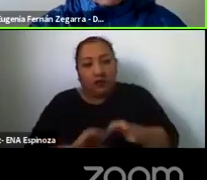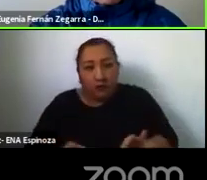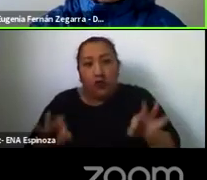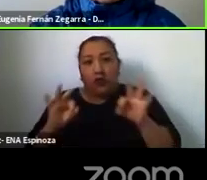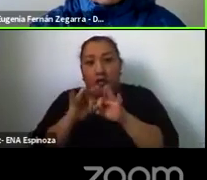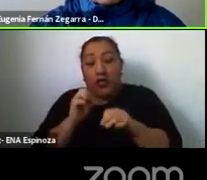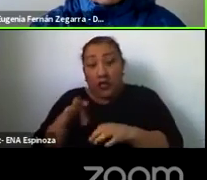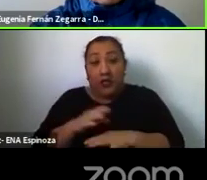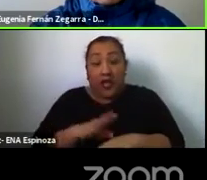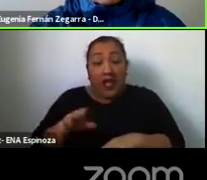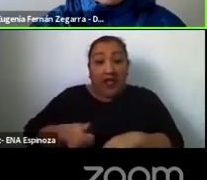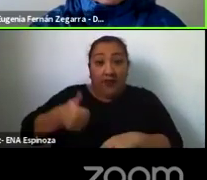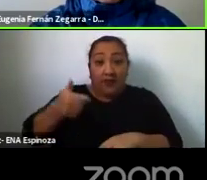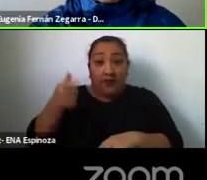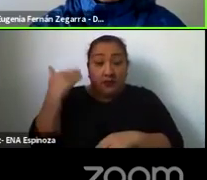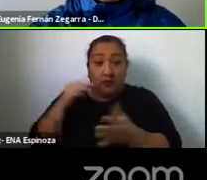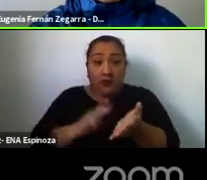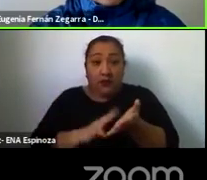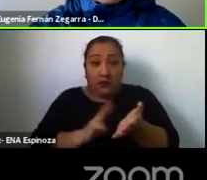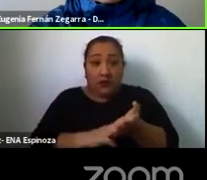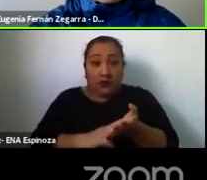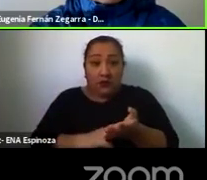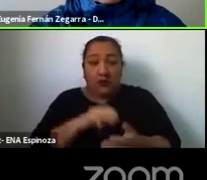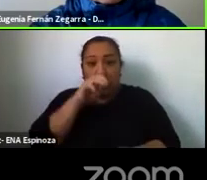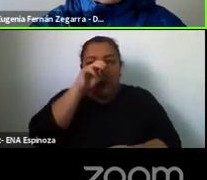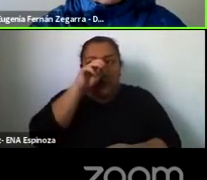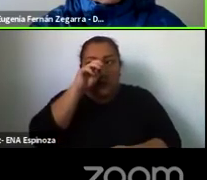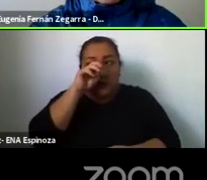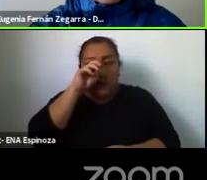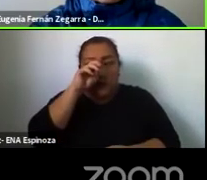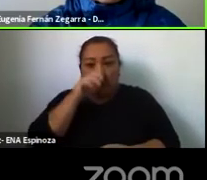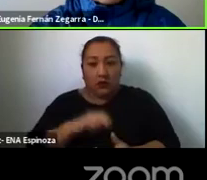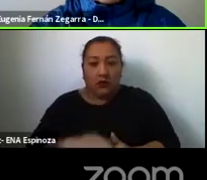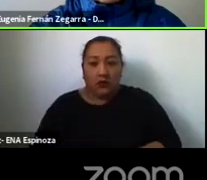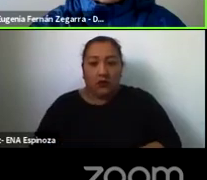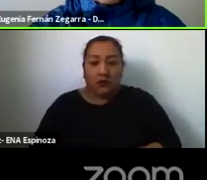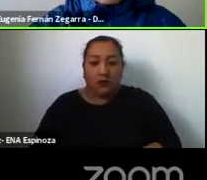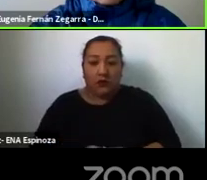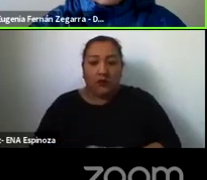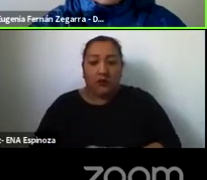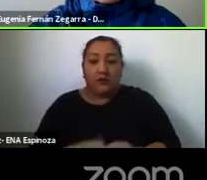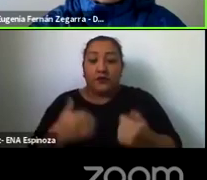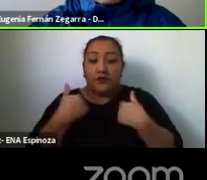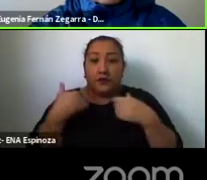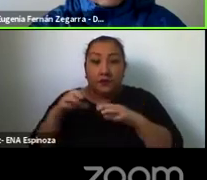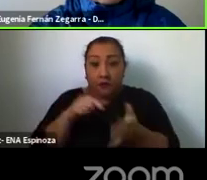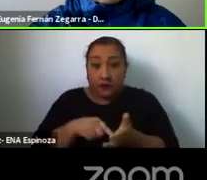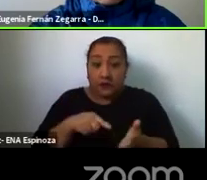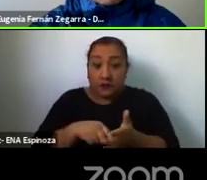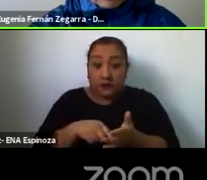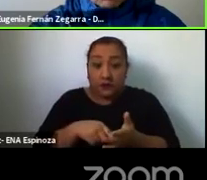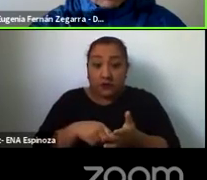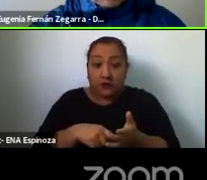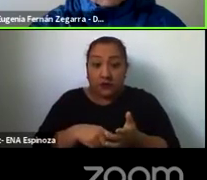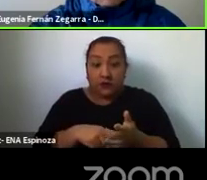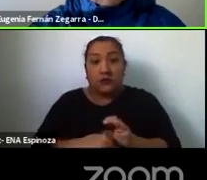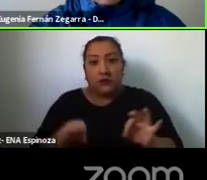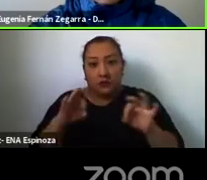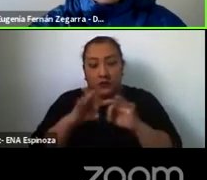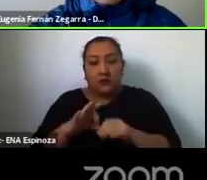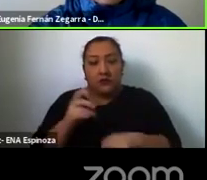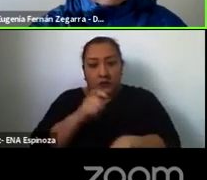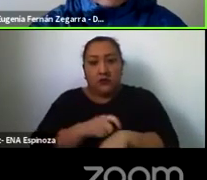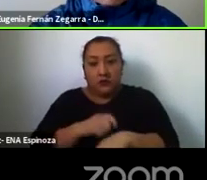el jefe de la oficina defensorial, la oportunidad en que si tuviera que hacer esto era significativa para el